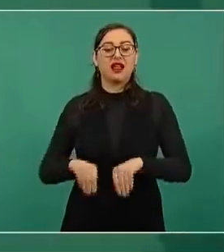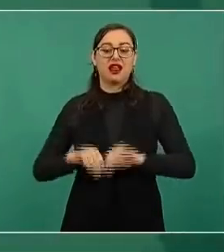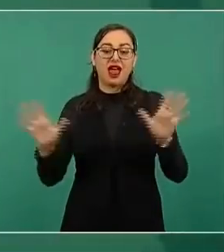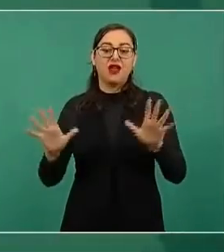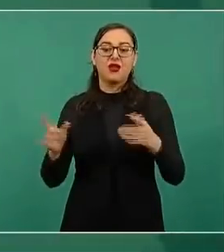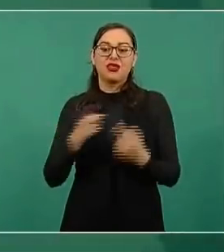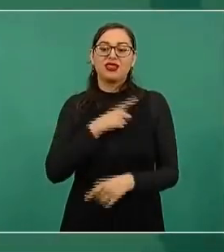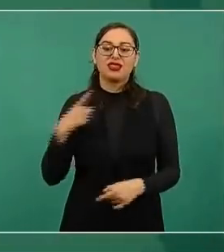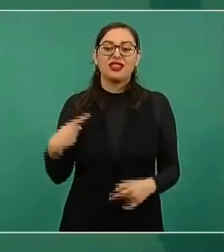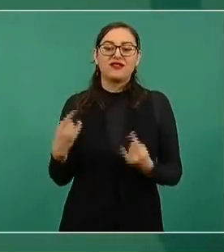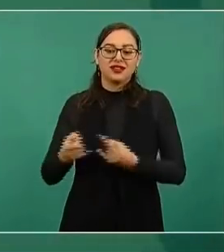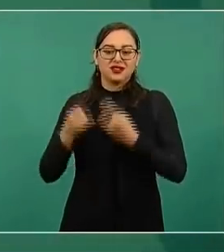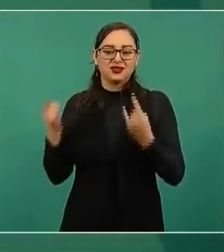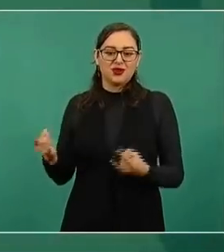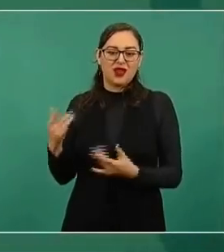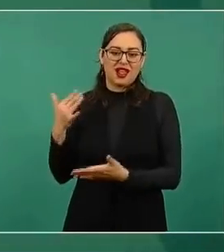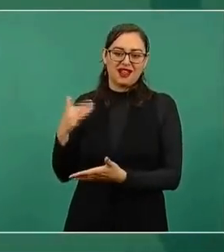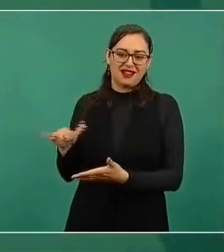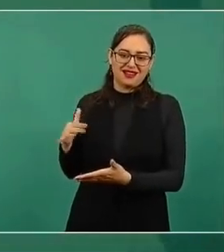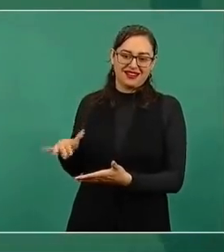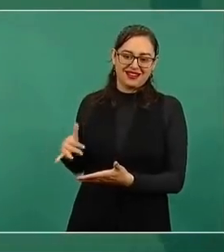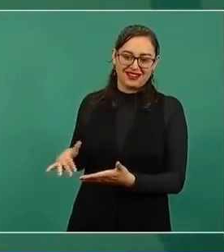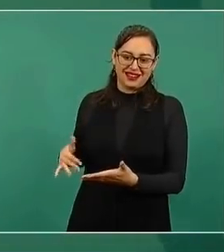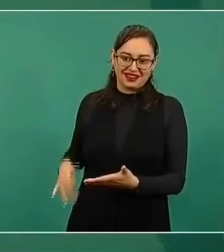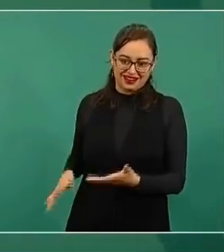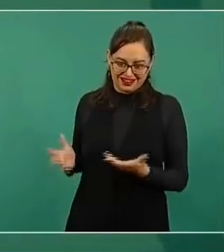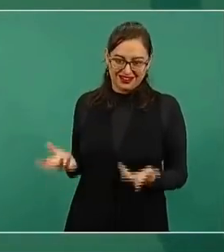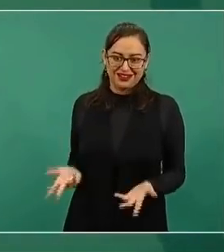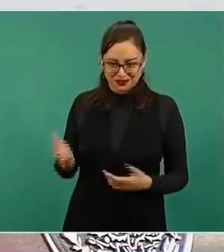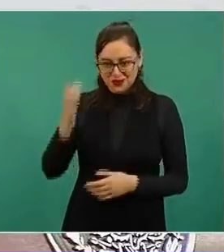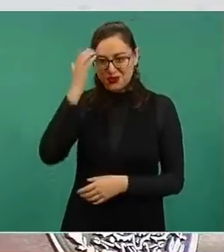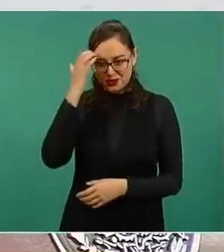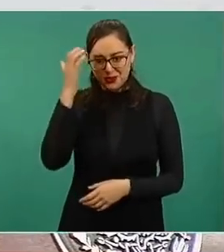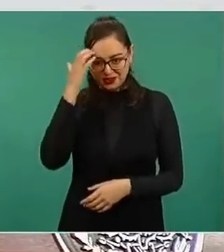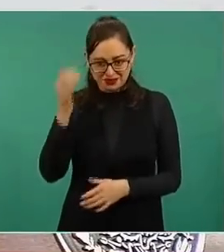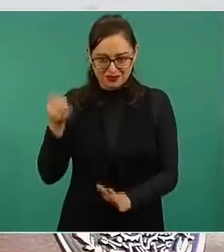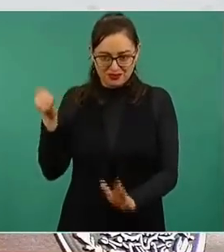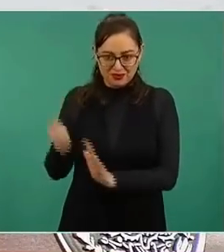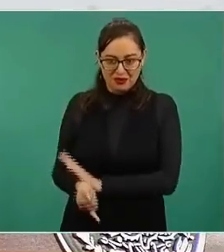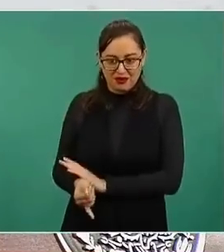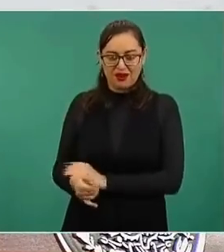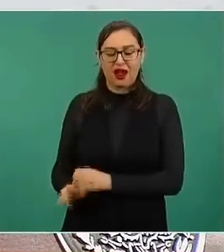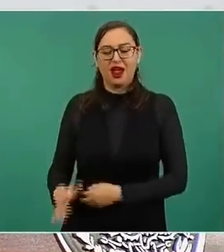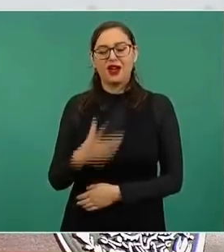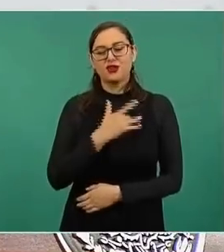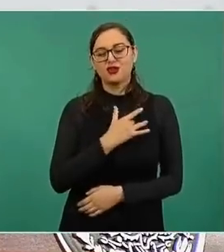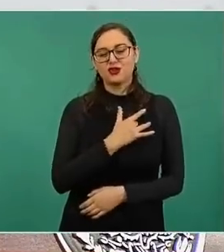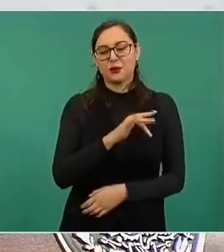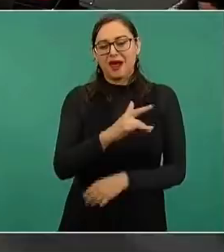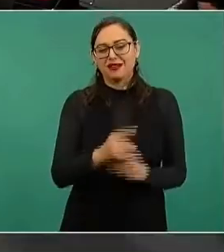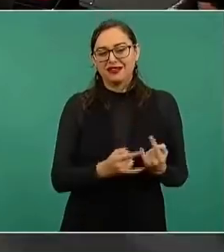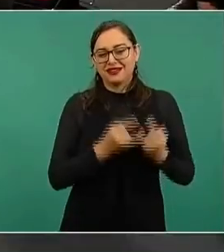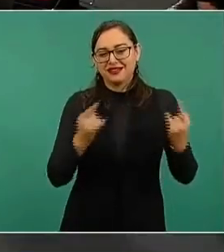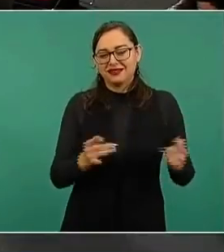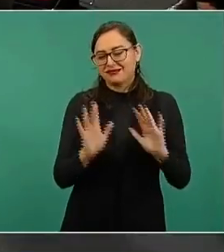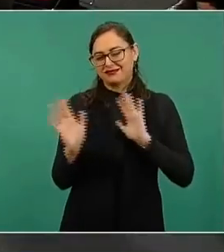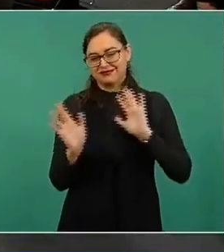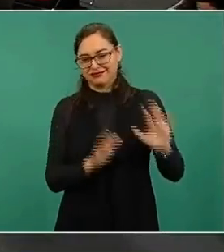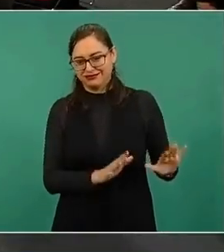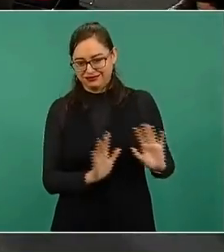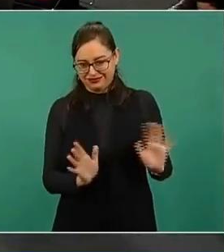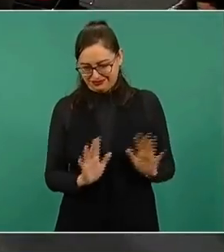historia y quitarle la parte ideológica y ver los